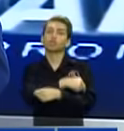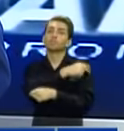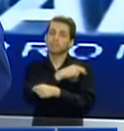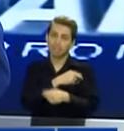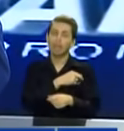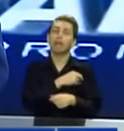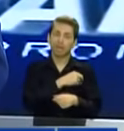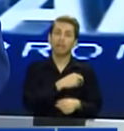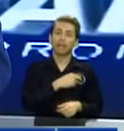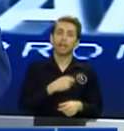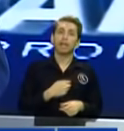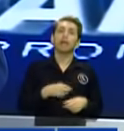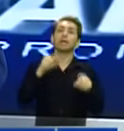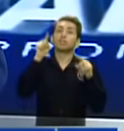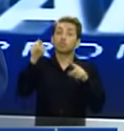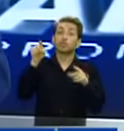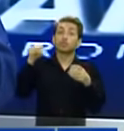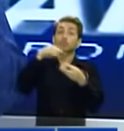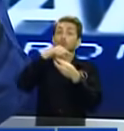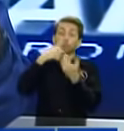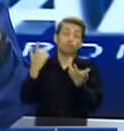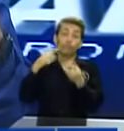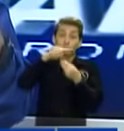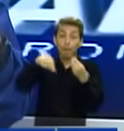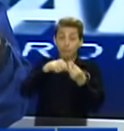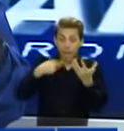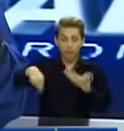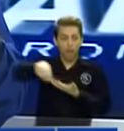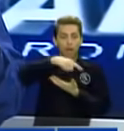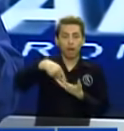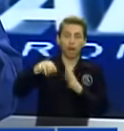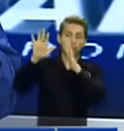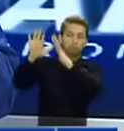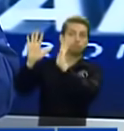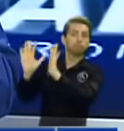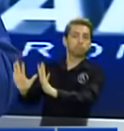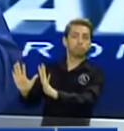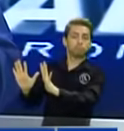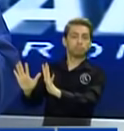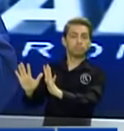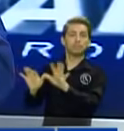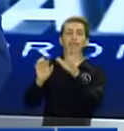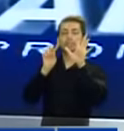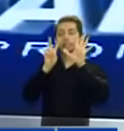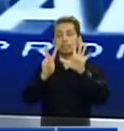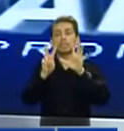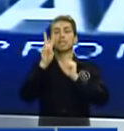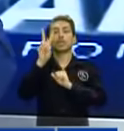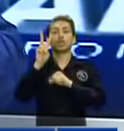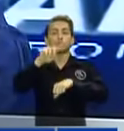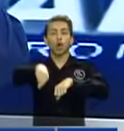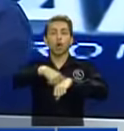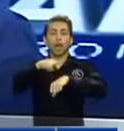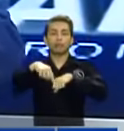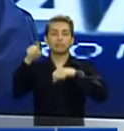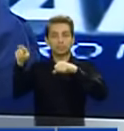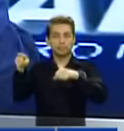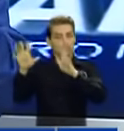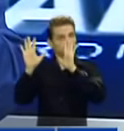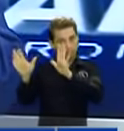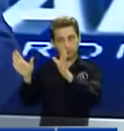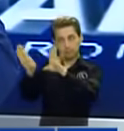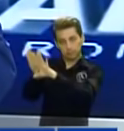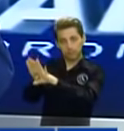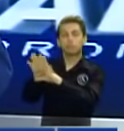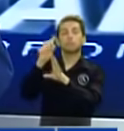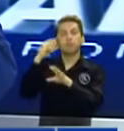en aislamiento, a quienes viven con él por un periodo de 72 horas. Y a las 72 horas regresamos y les hacemos la prueba